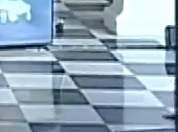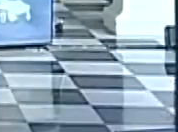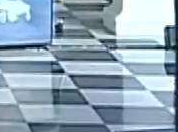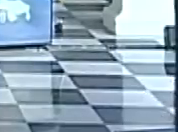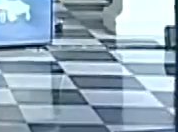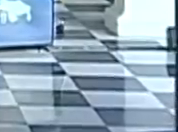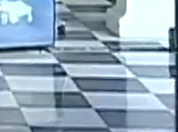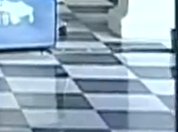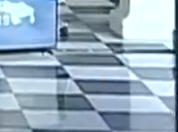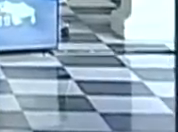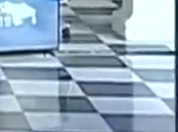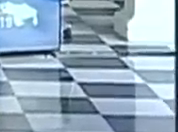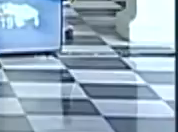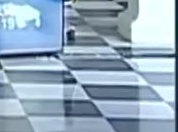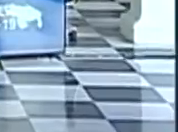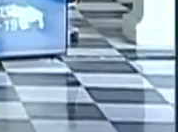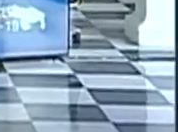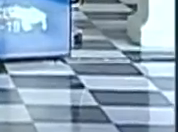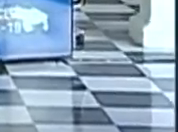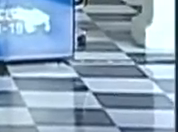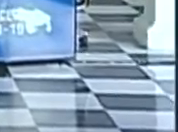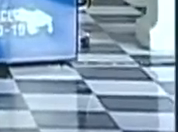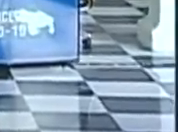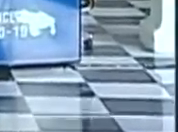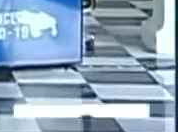Venezuela. Domingo